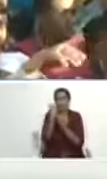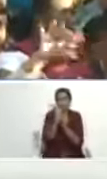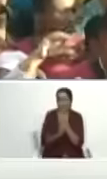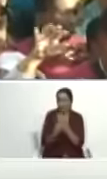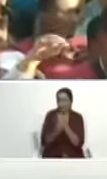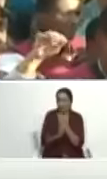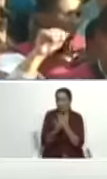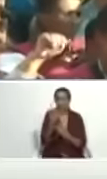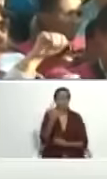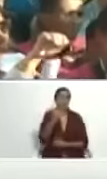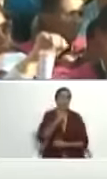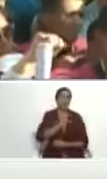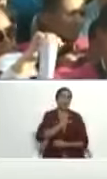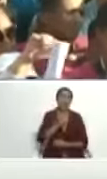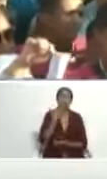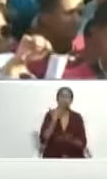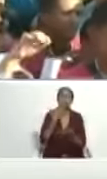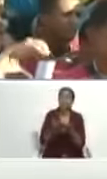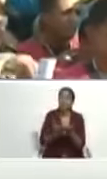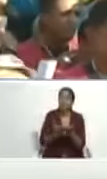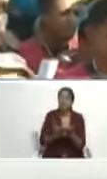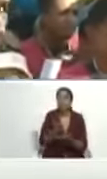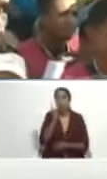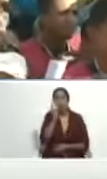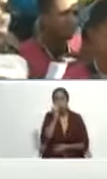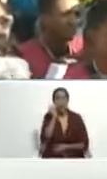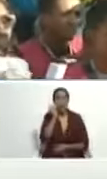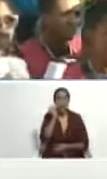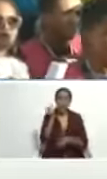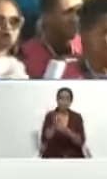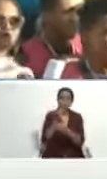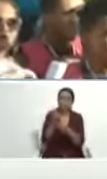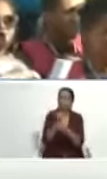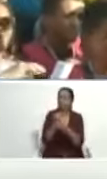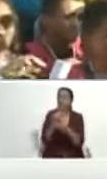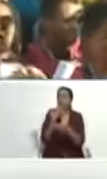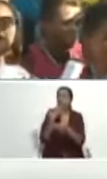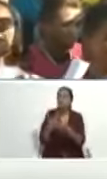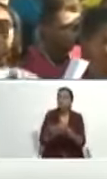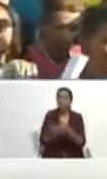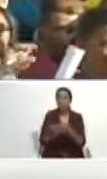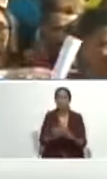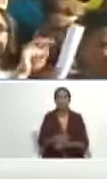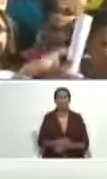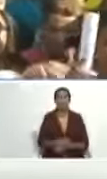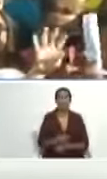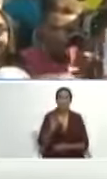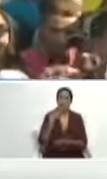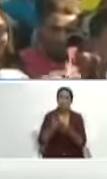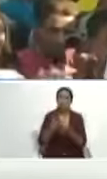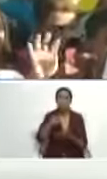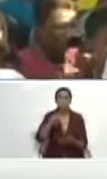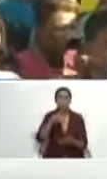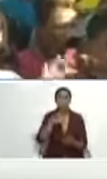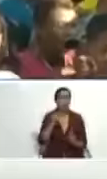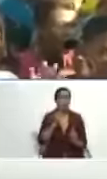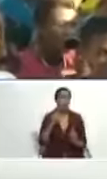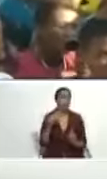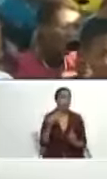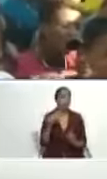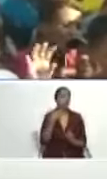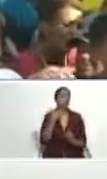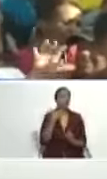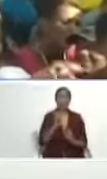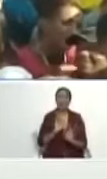Venezuela. Gracias, hombres y mujeres que trabajan. No le vamos a fallar a la clase obrera.